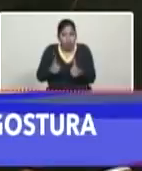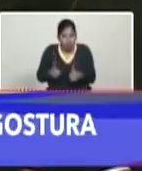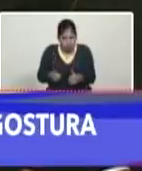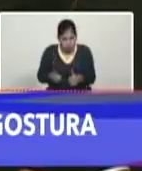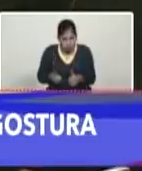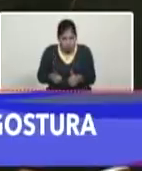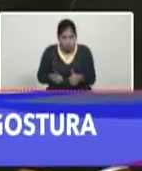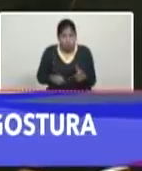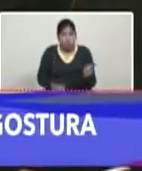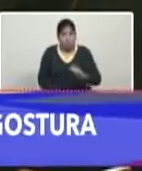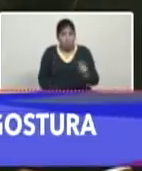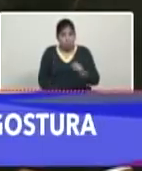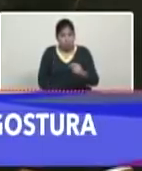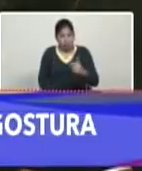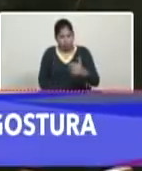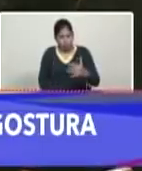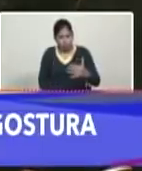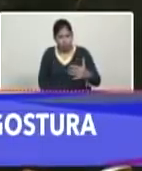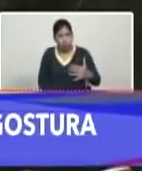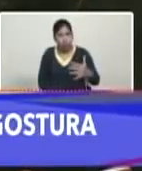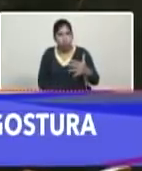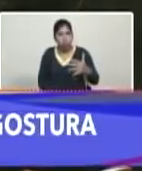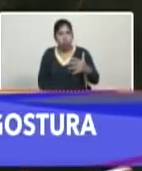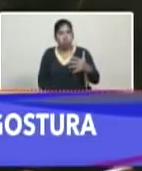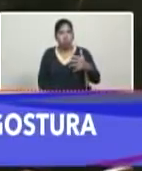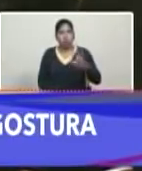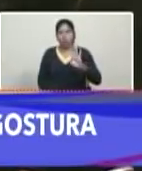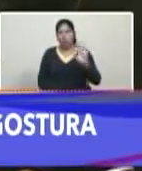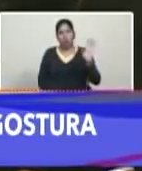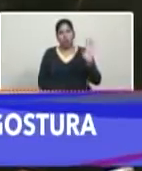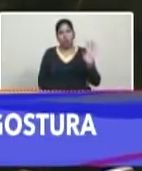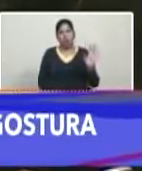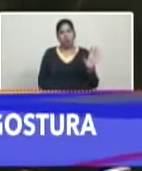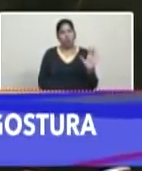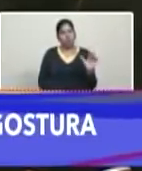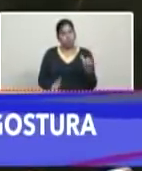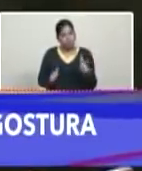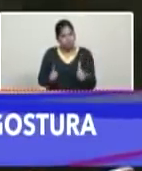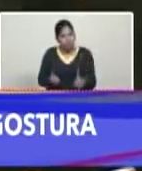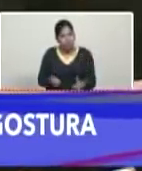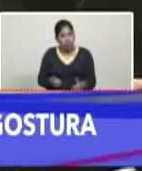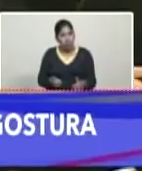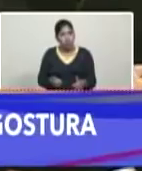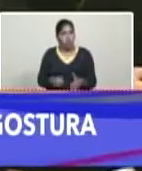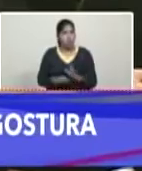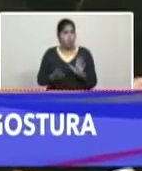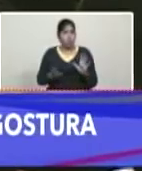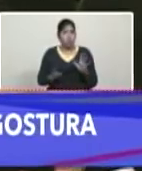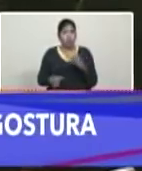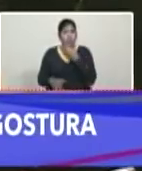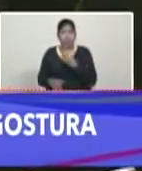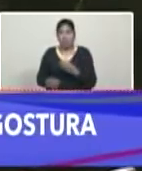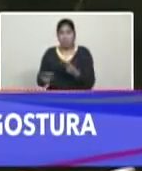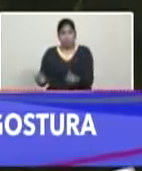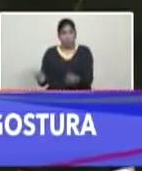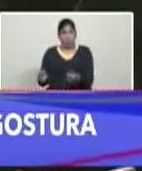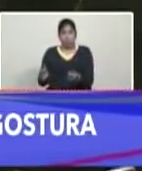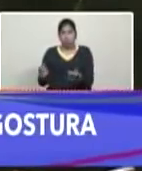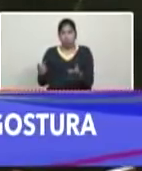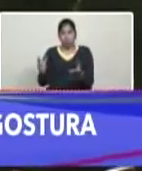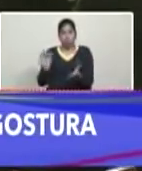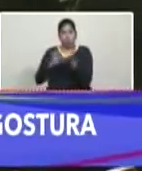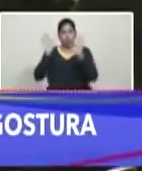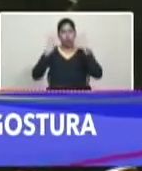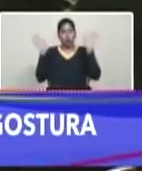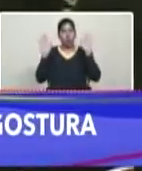Dentro de unos meses estaremos dándonos ya el feliz año, el 2020, llegará la tercera